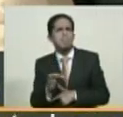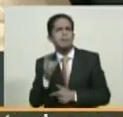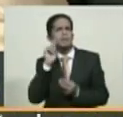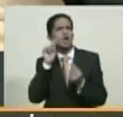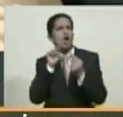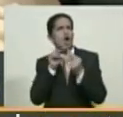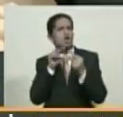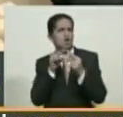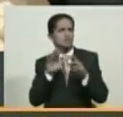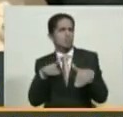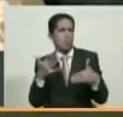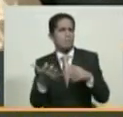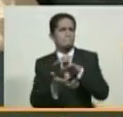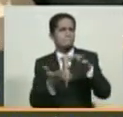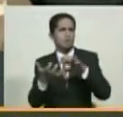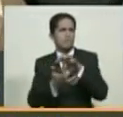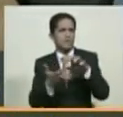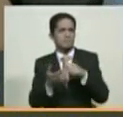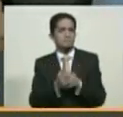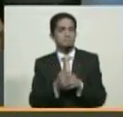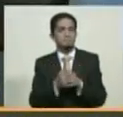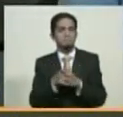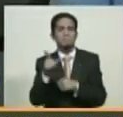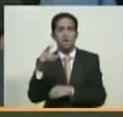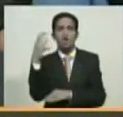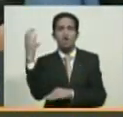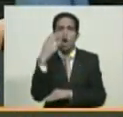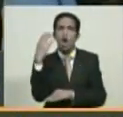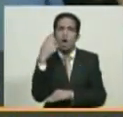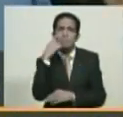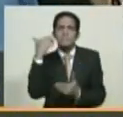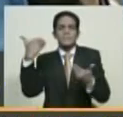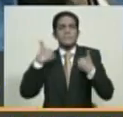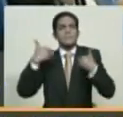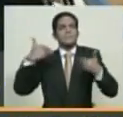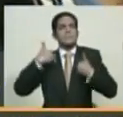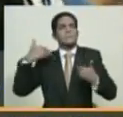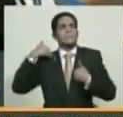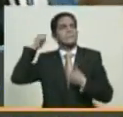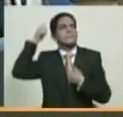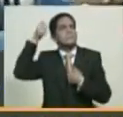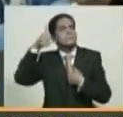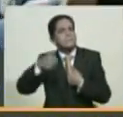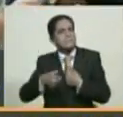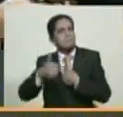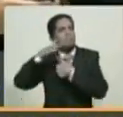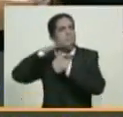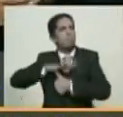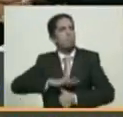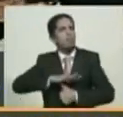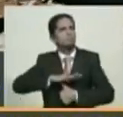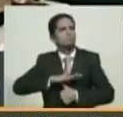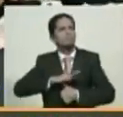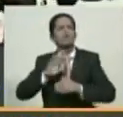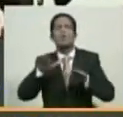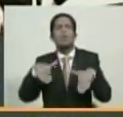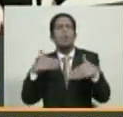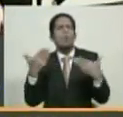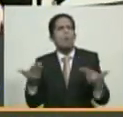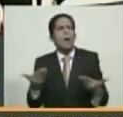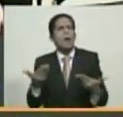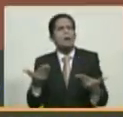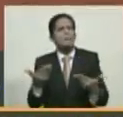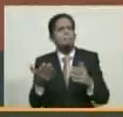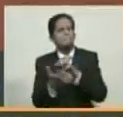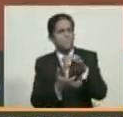el pueblo colombiano, un pueblo que ha sido masacrado durante décadas, que ha sido excluido. ¿Cuál ha sido la política migratoria